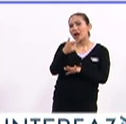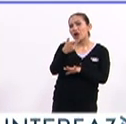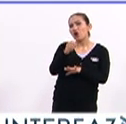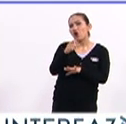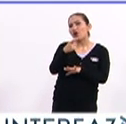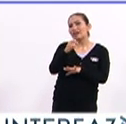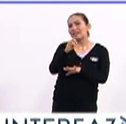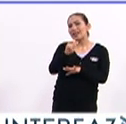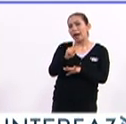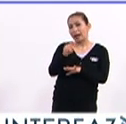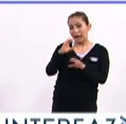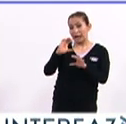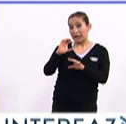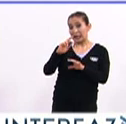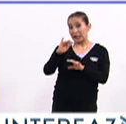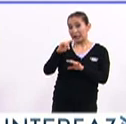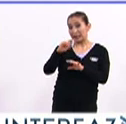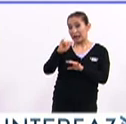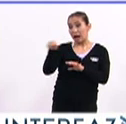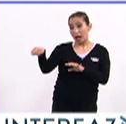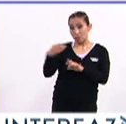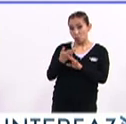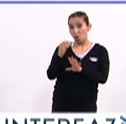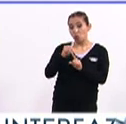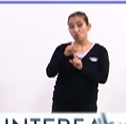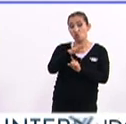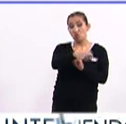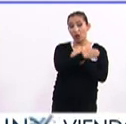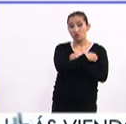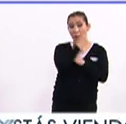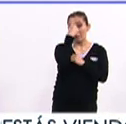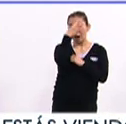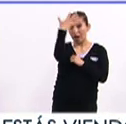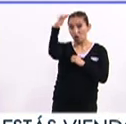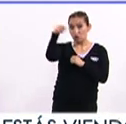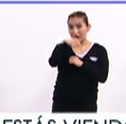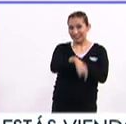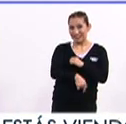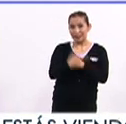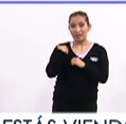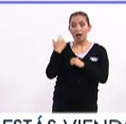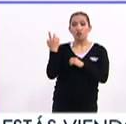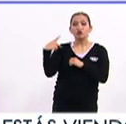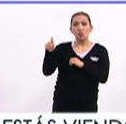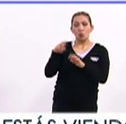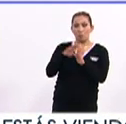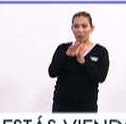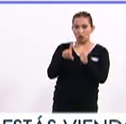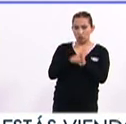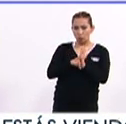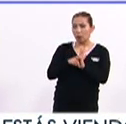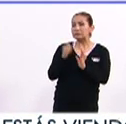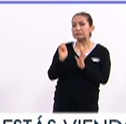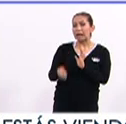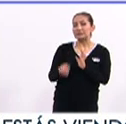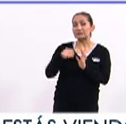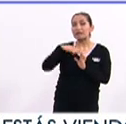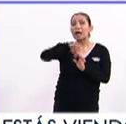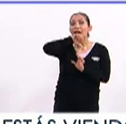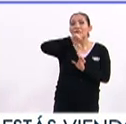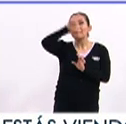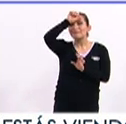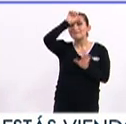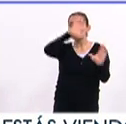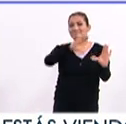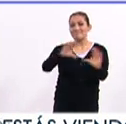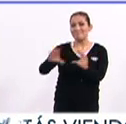crítica. Por supuesto, él tuvo gran influencia en la educación para adultos desde su método que tuvo que ver con la